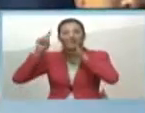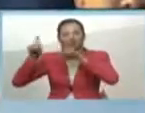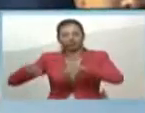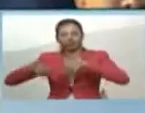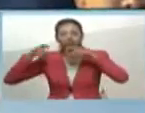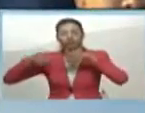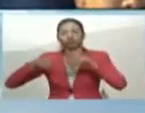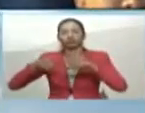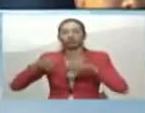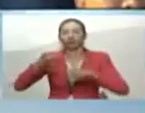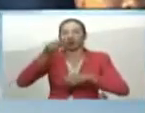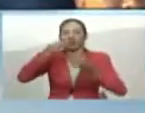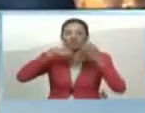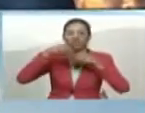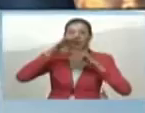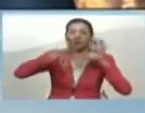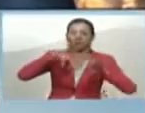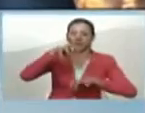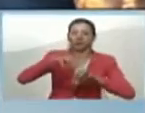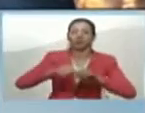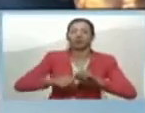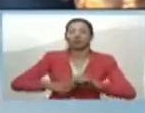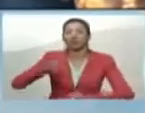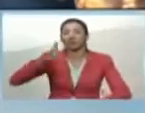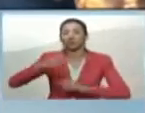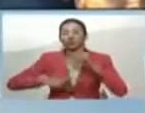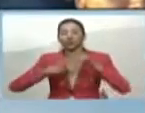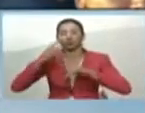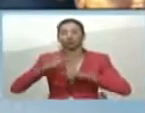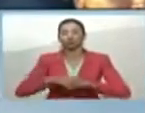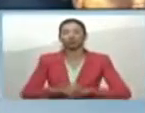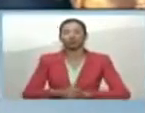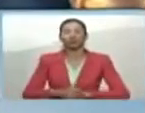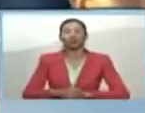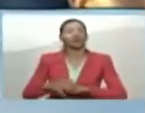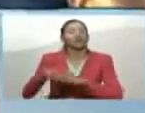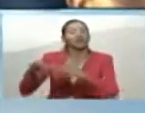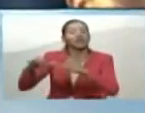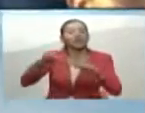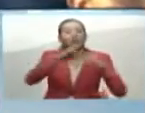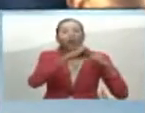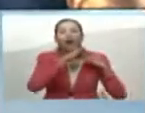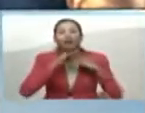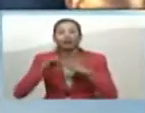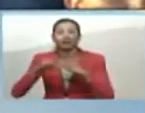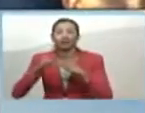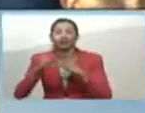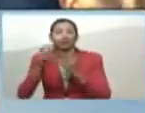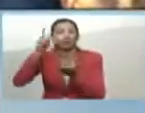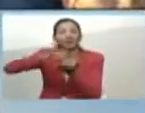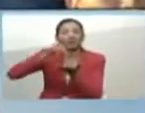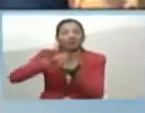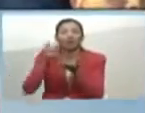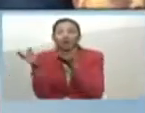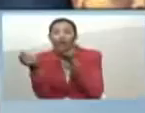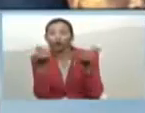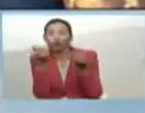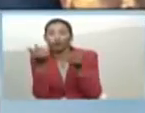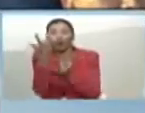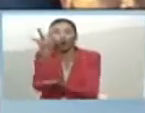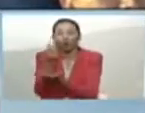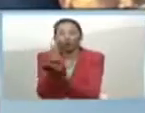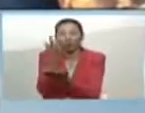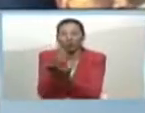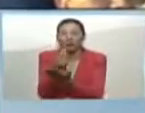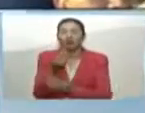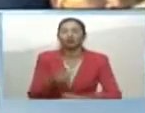productos finales que potencien el desarrollo de la mujer en la igualdad dentro de la economía comunal. Proponemos